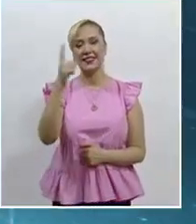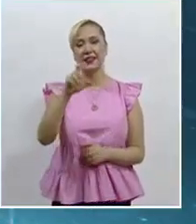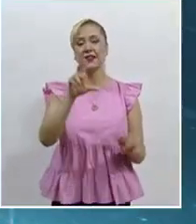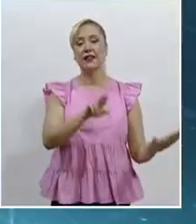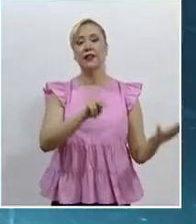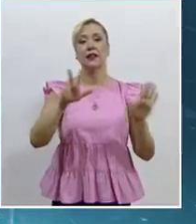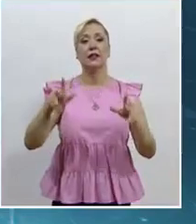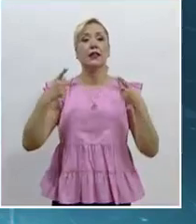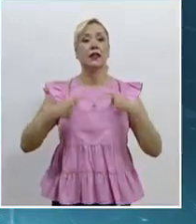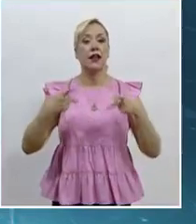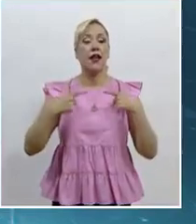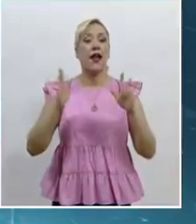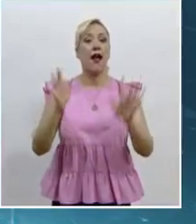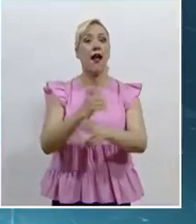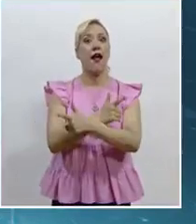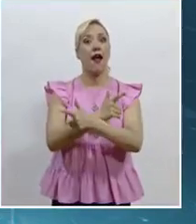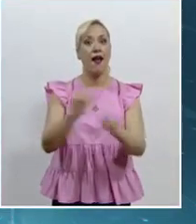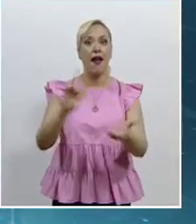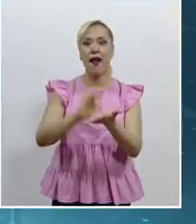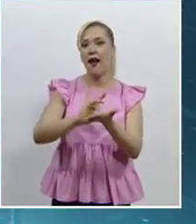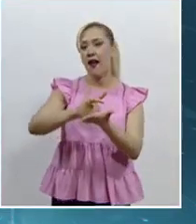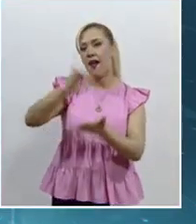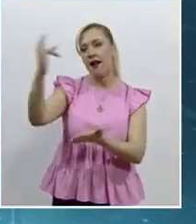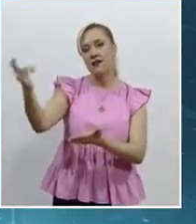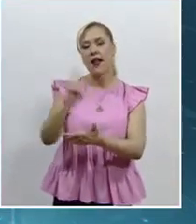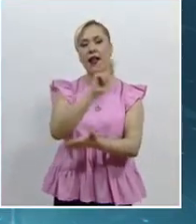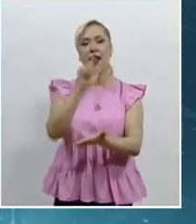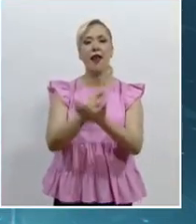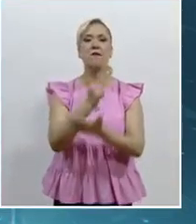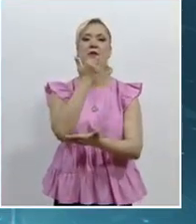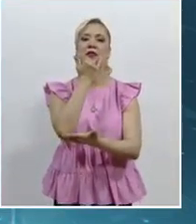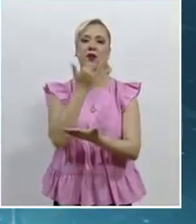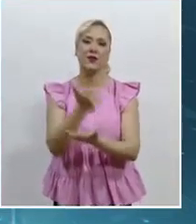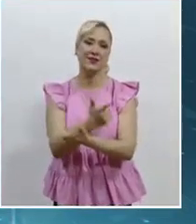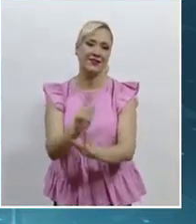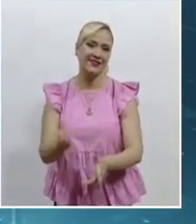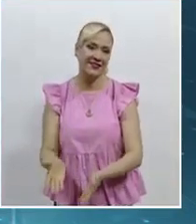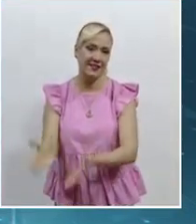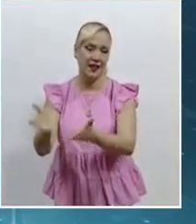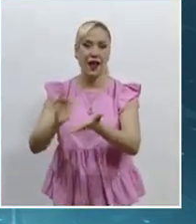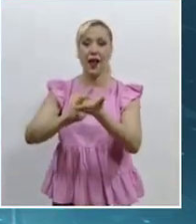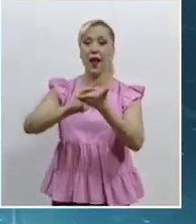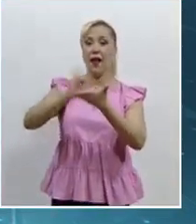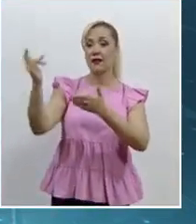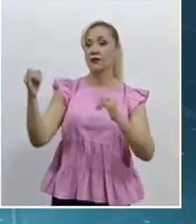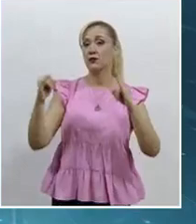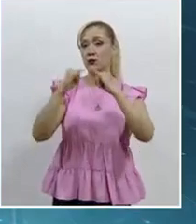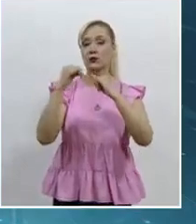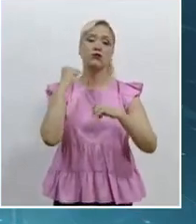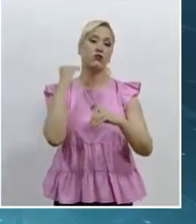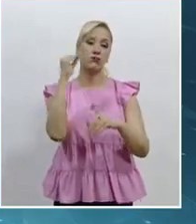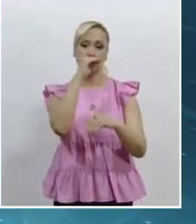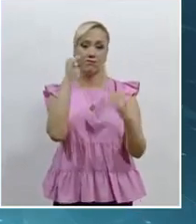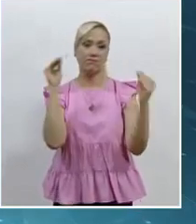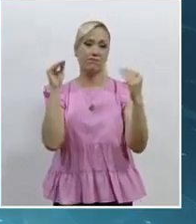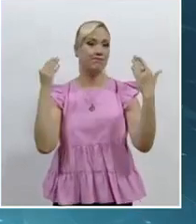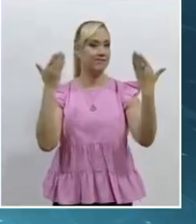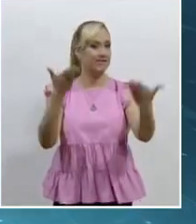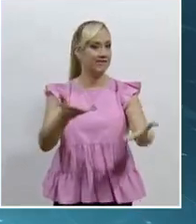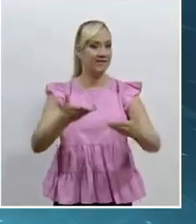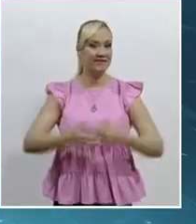188 personas han obtenido su libertad a través de la ley de amnistía, gracias a la intervención de la Defensoría Pública Federal.